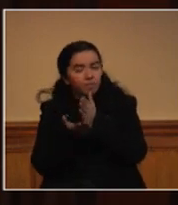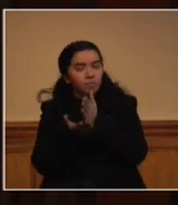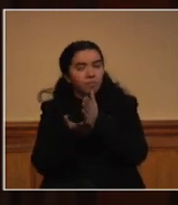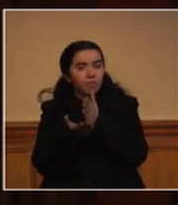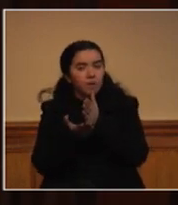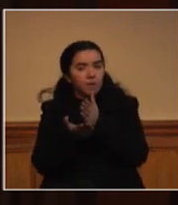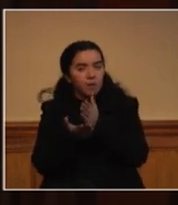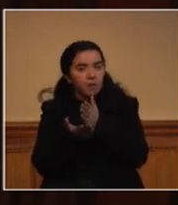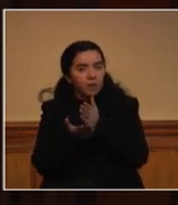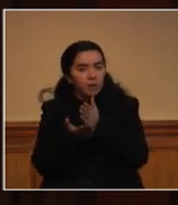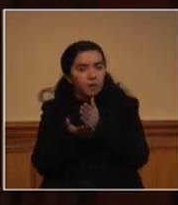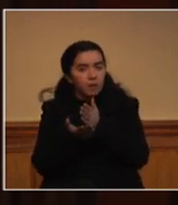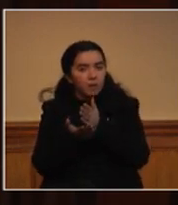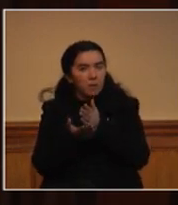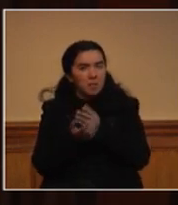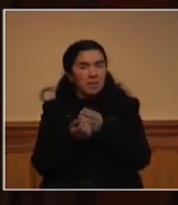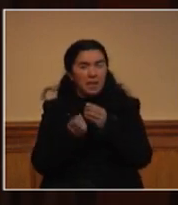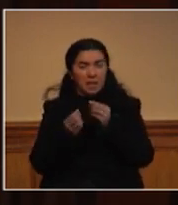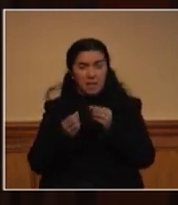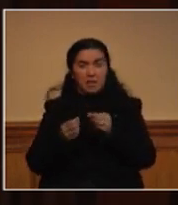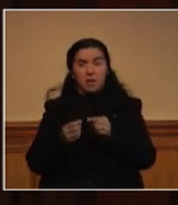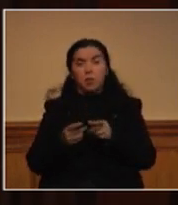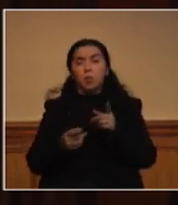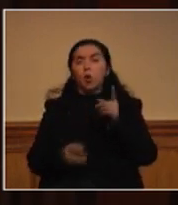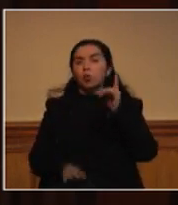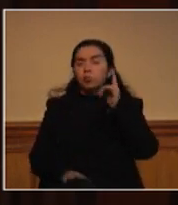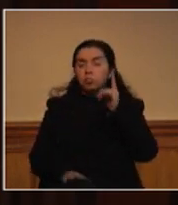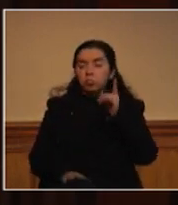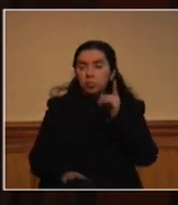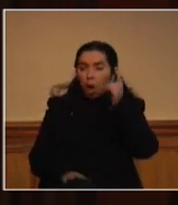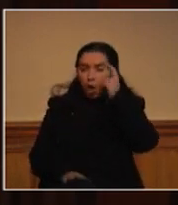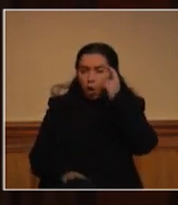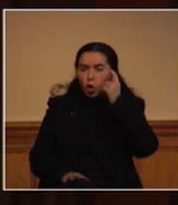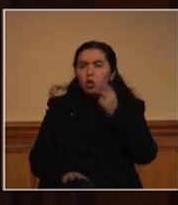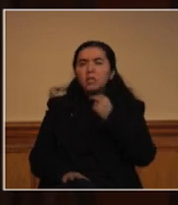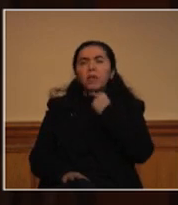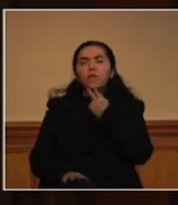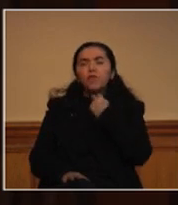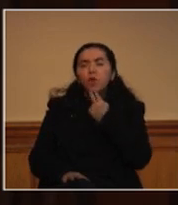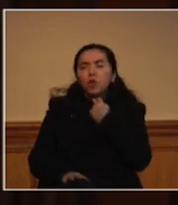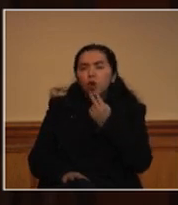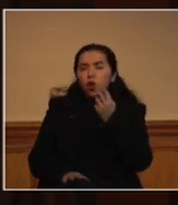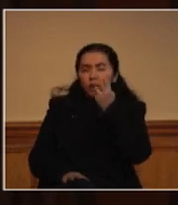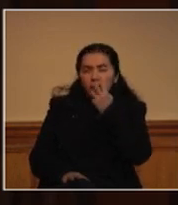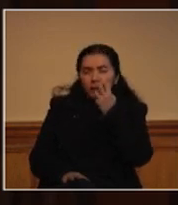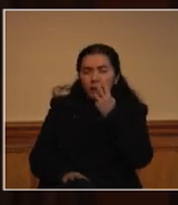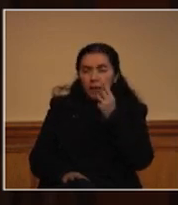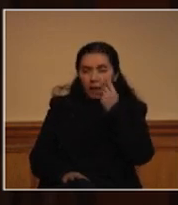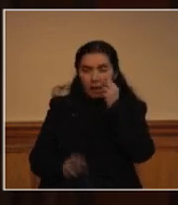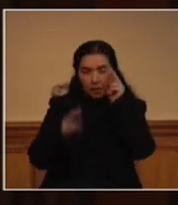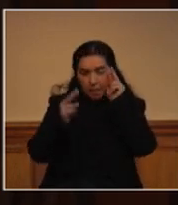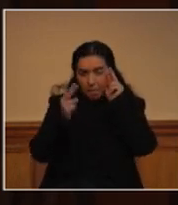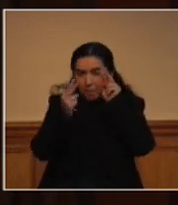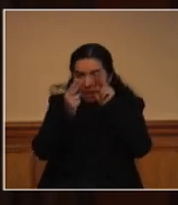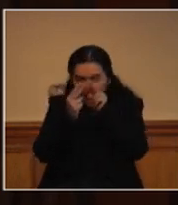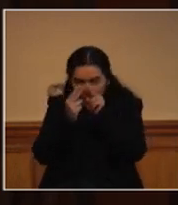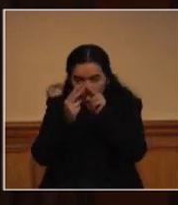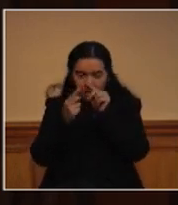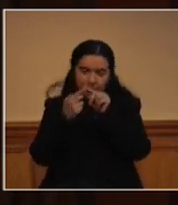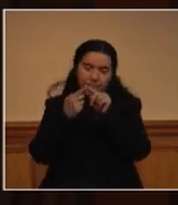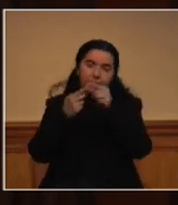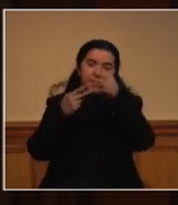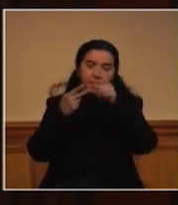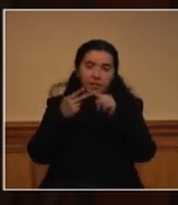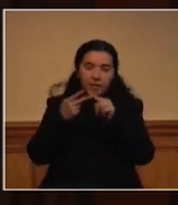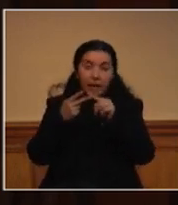en habilidades todavía más básicas que la conciencia fonológica, y la centrábamos en la mirada, la atención,